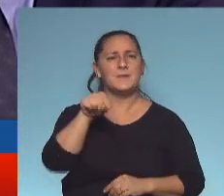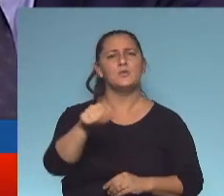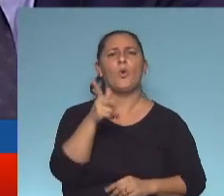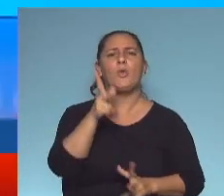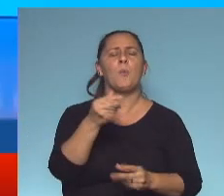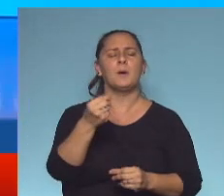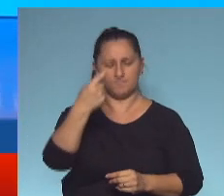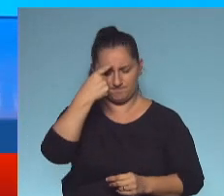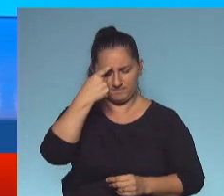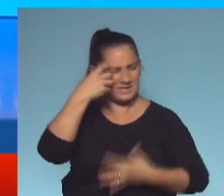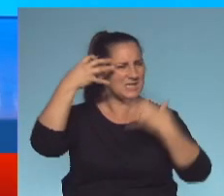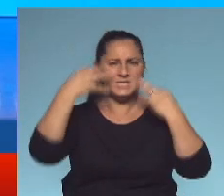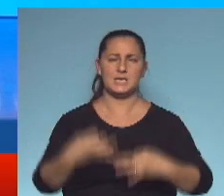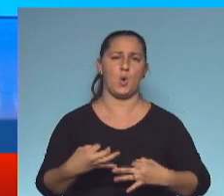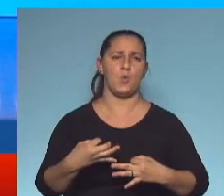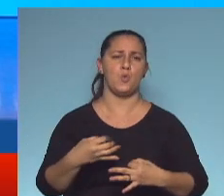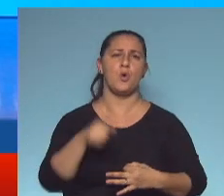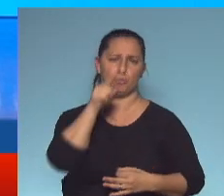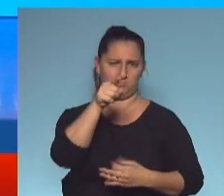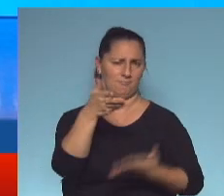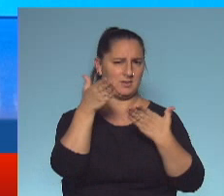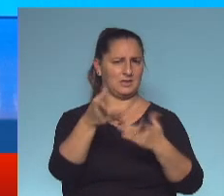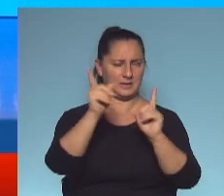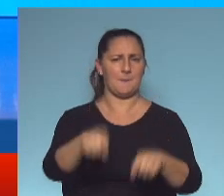la profunda convicción de que esto también ayudaría.